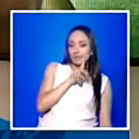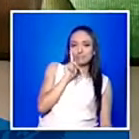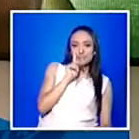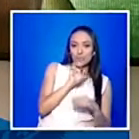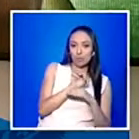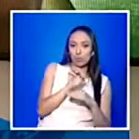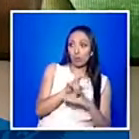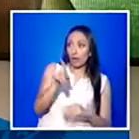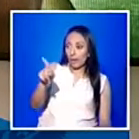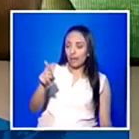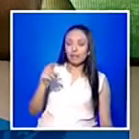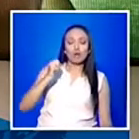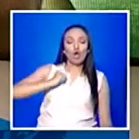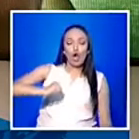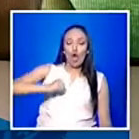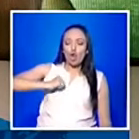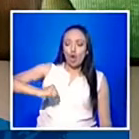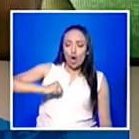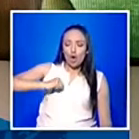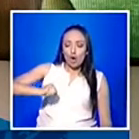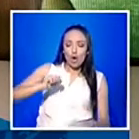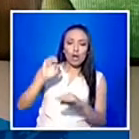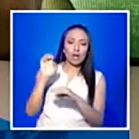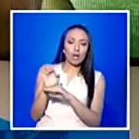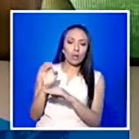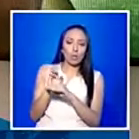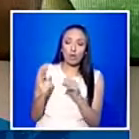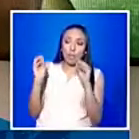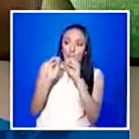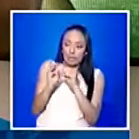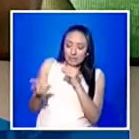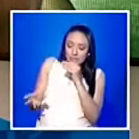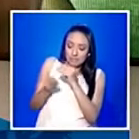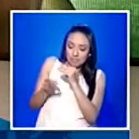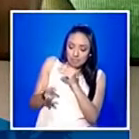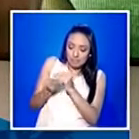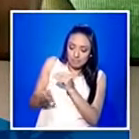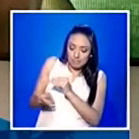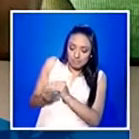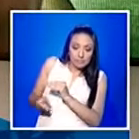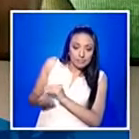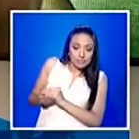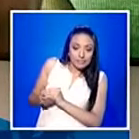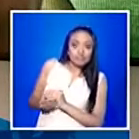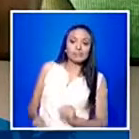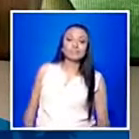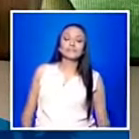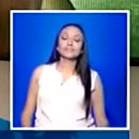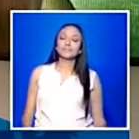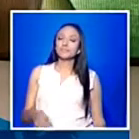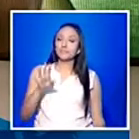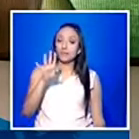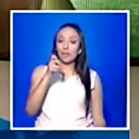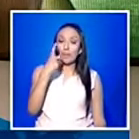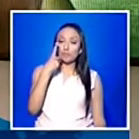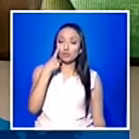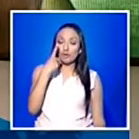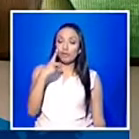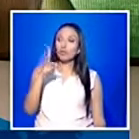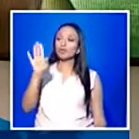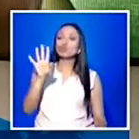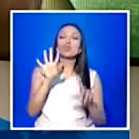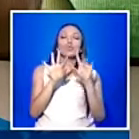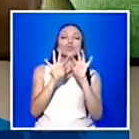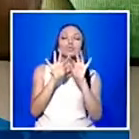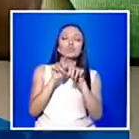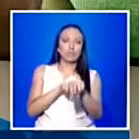goleador histórico de la selección. Continúa aumentando su cifra de tantos y los partidos con el equipo nacional. Revisemos sus mejores